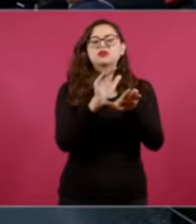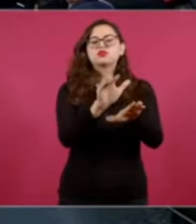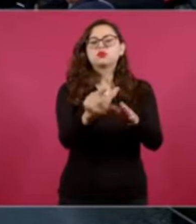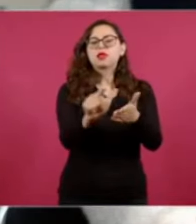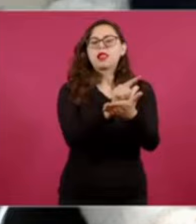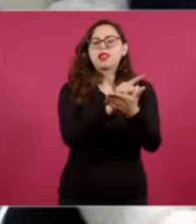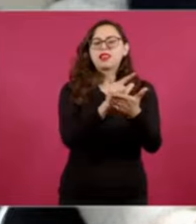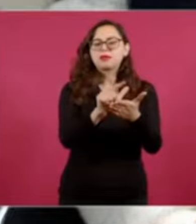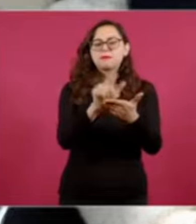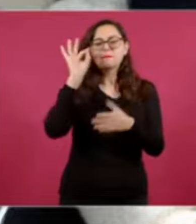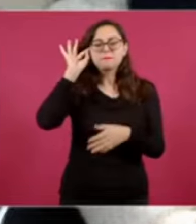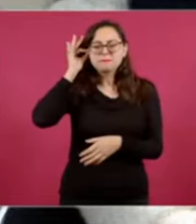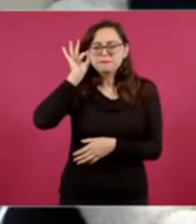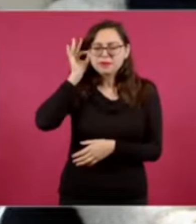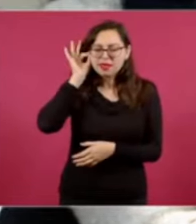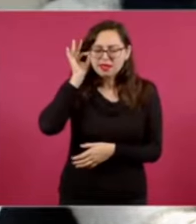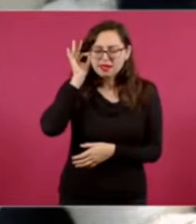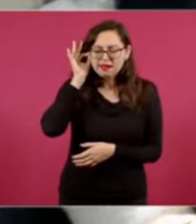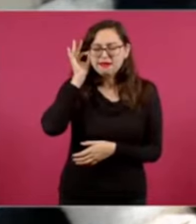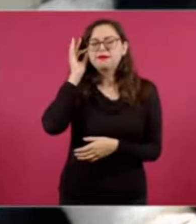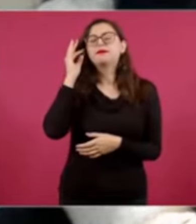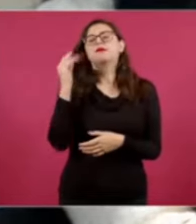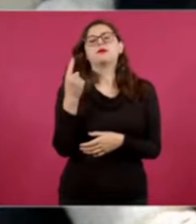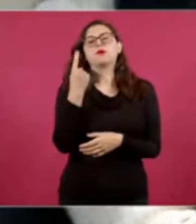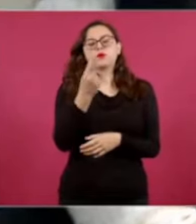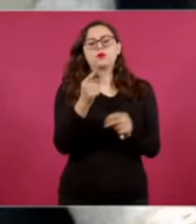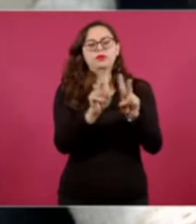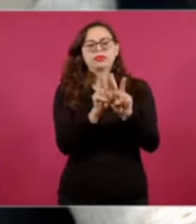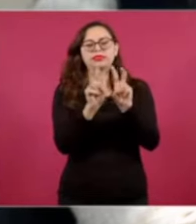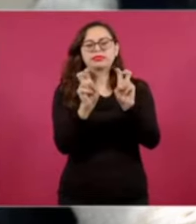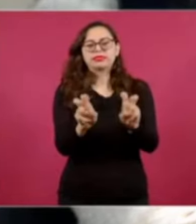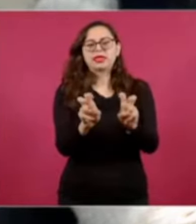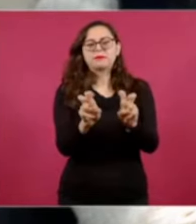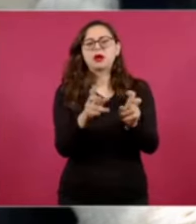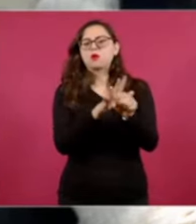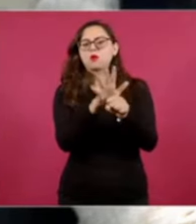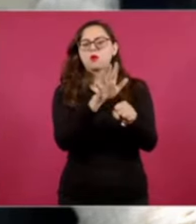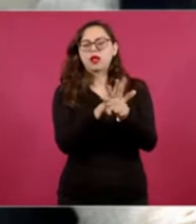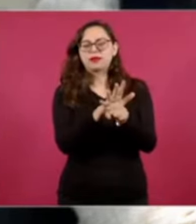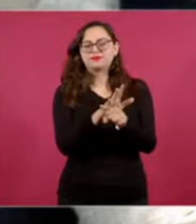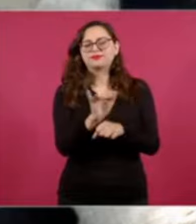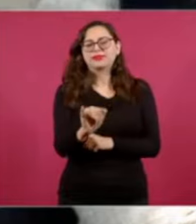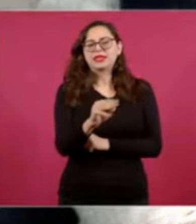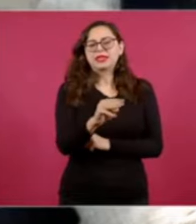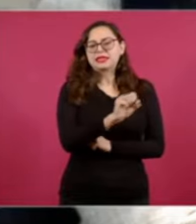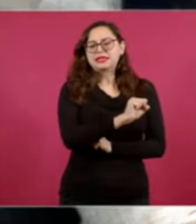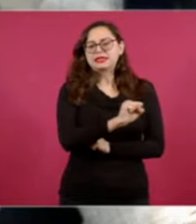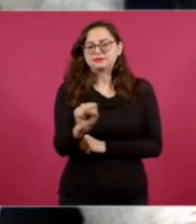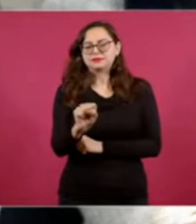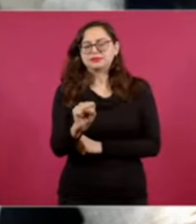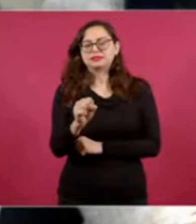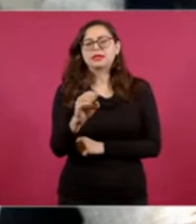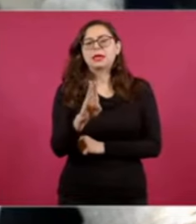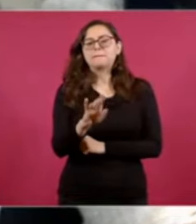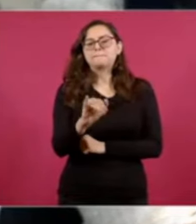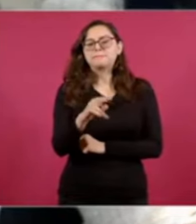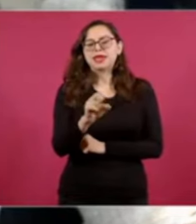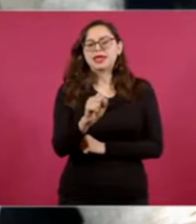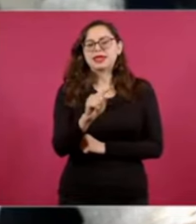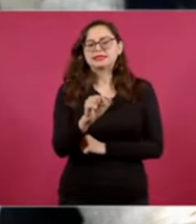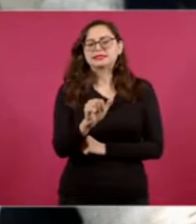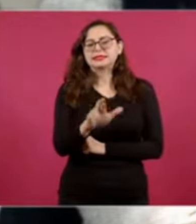por concepto de limpieza en las clínicas y hospitales. Uno de los casos más recurrentes tiene que ver justamente con el IMSS Bienestar, ya que empresarios que prestan